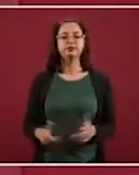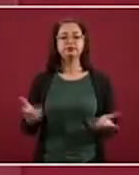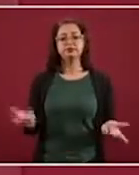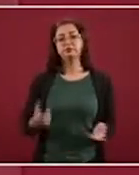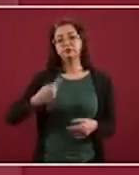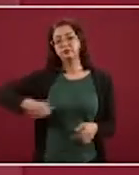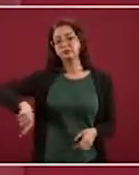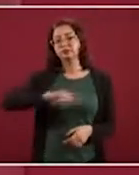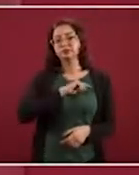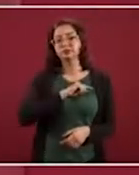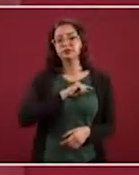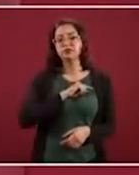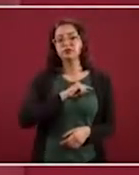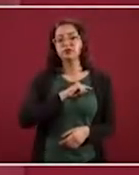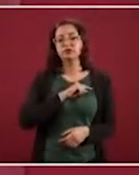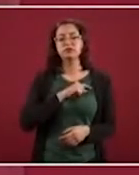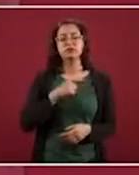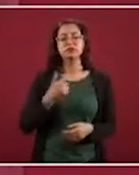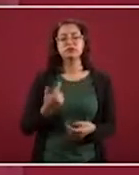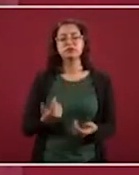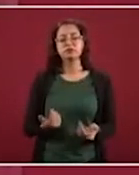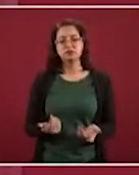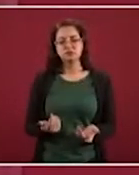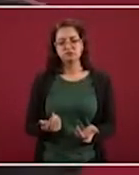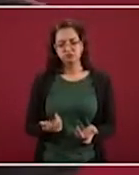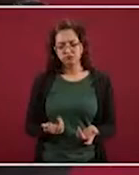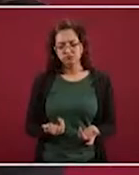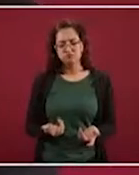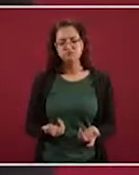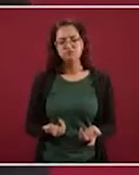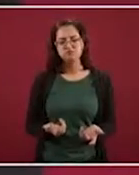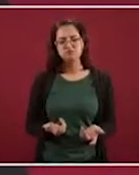Nosotros vamos a